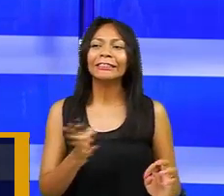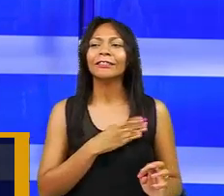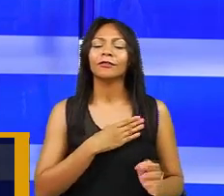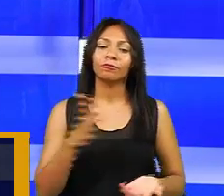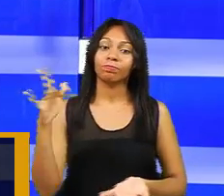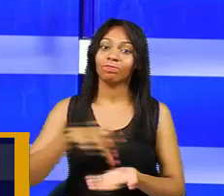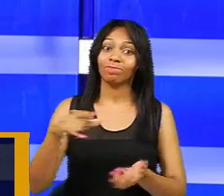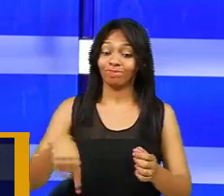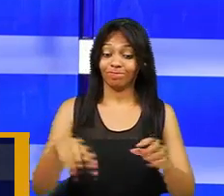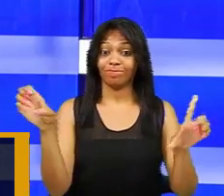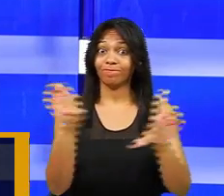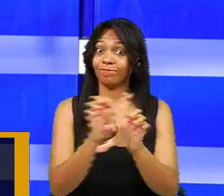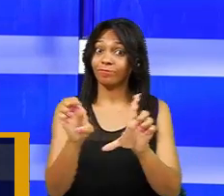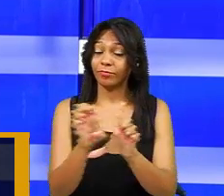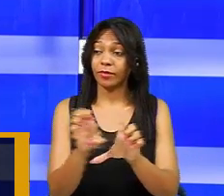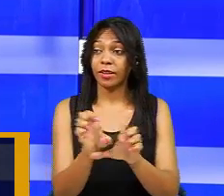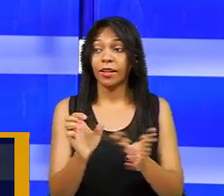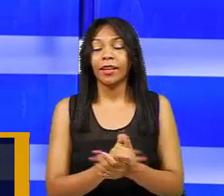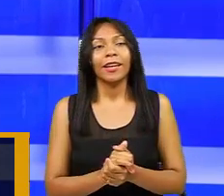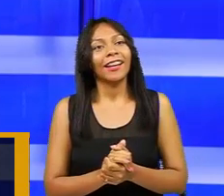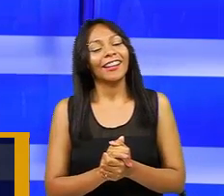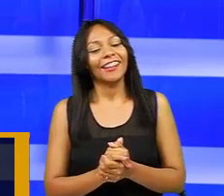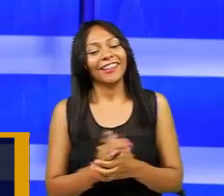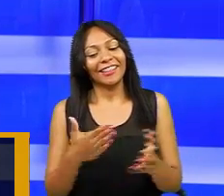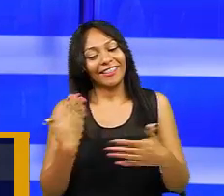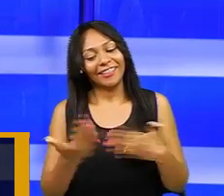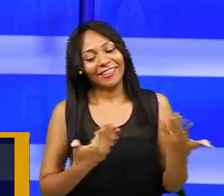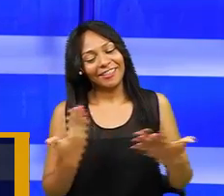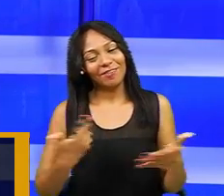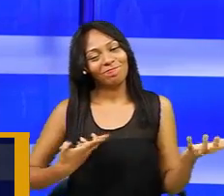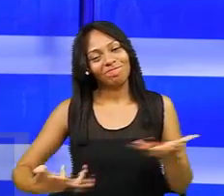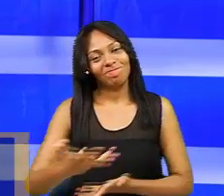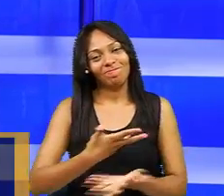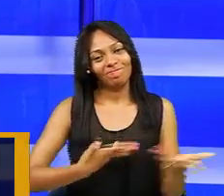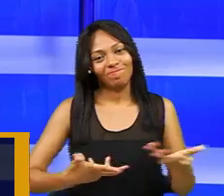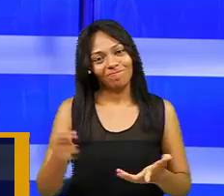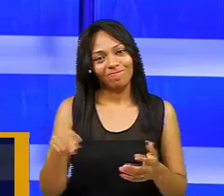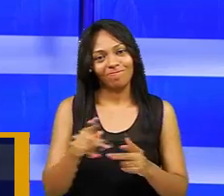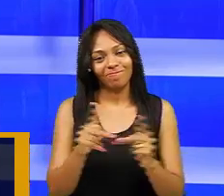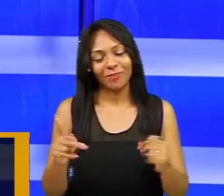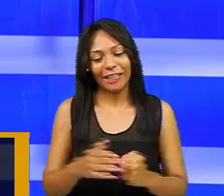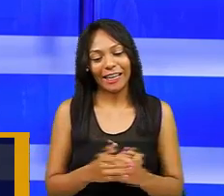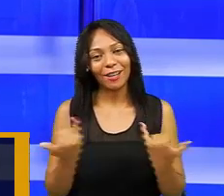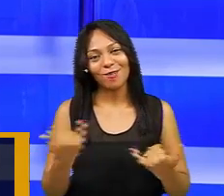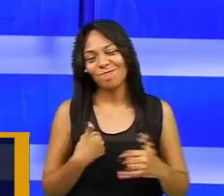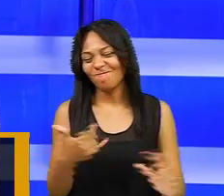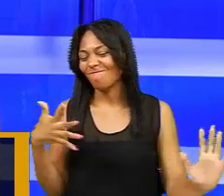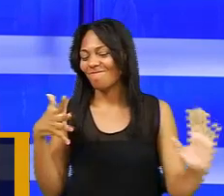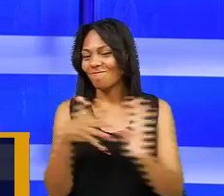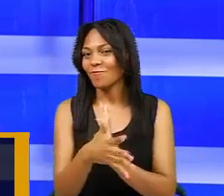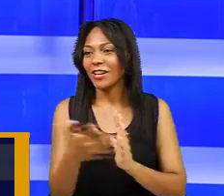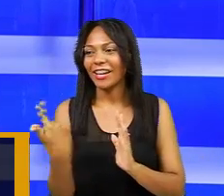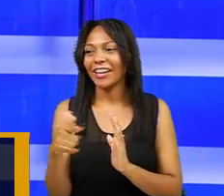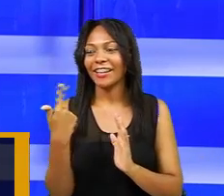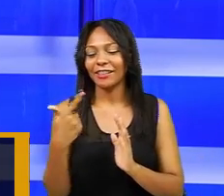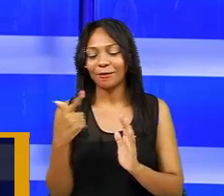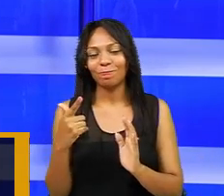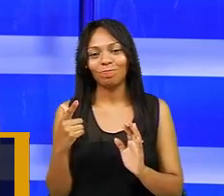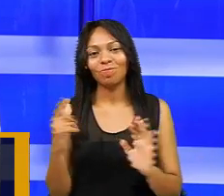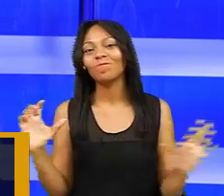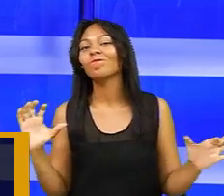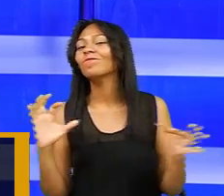Televisión. Feliz de poder compartir con toda mi gente de Barranca Bermeja esta gran noticia que es la nueva unión musical con